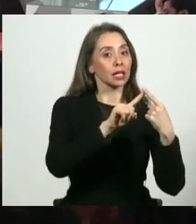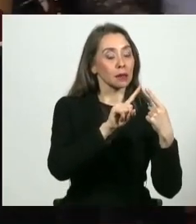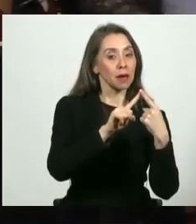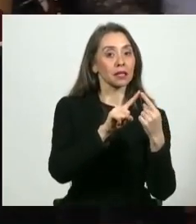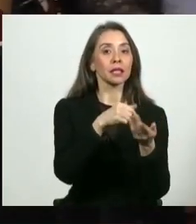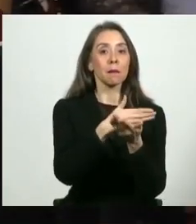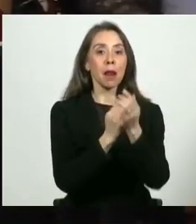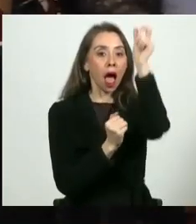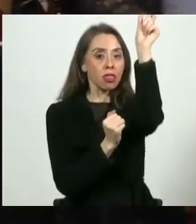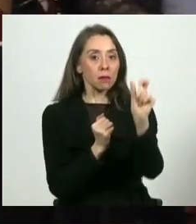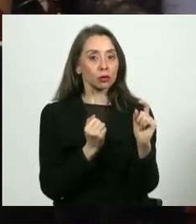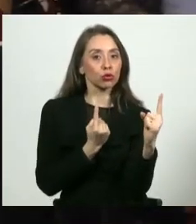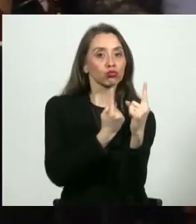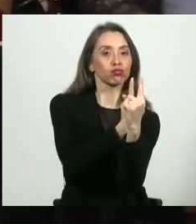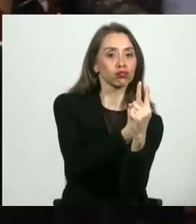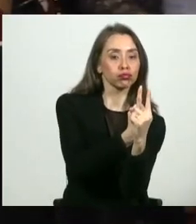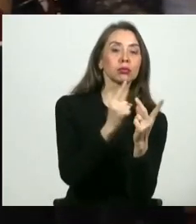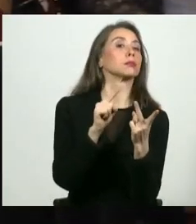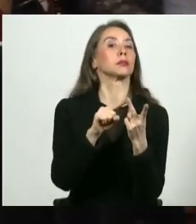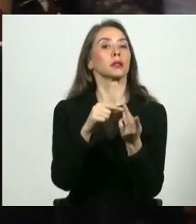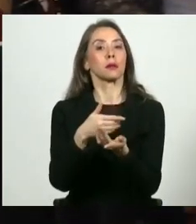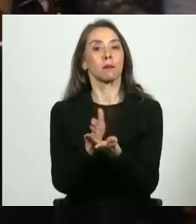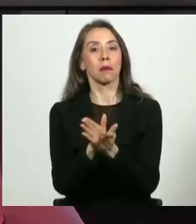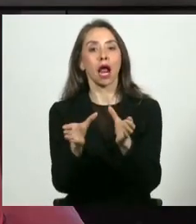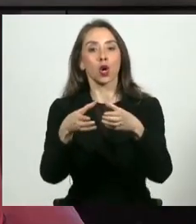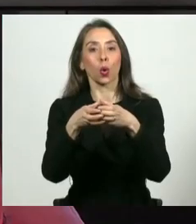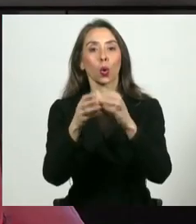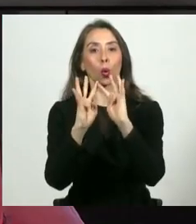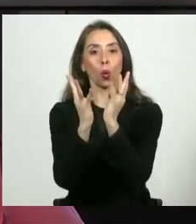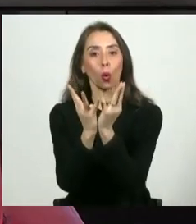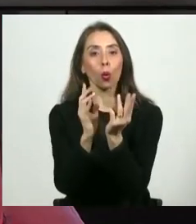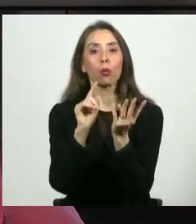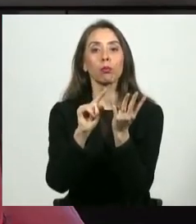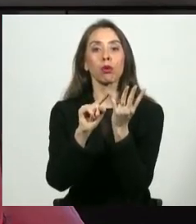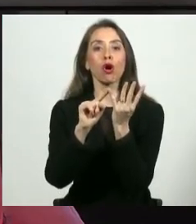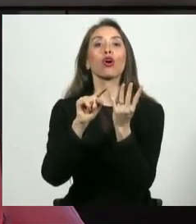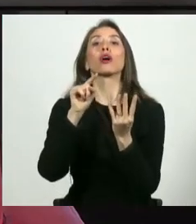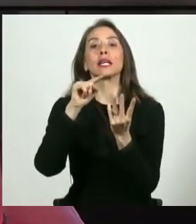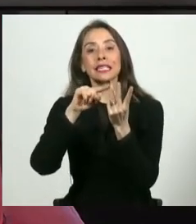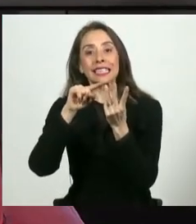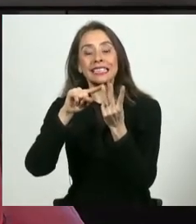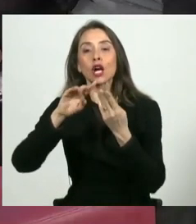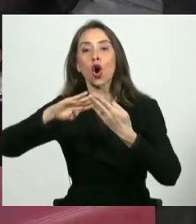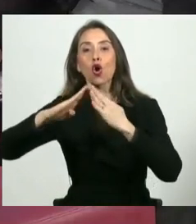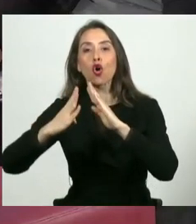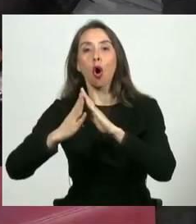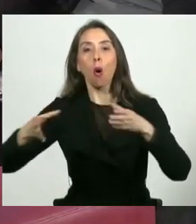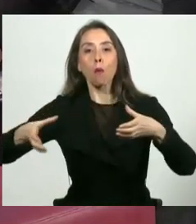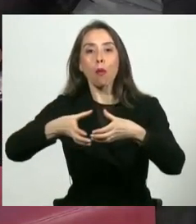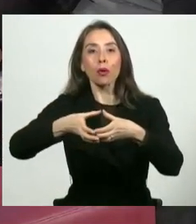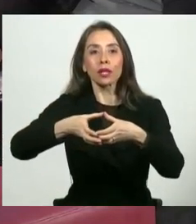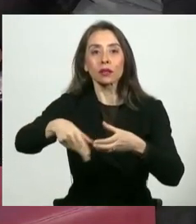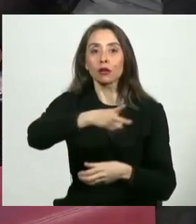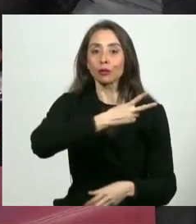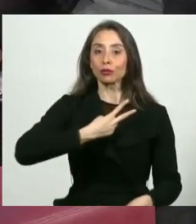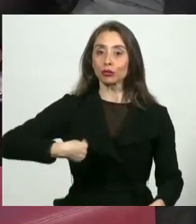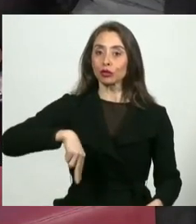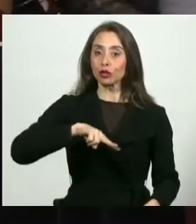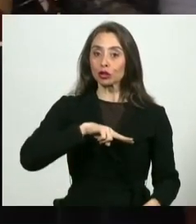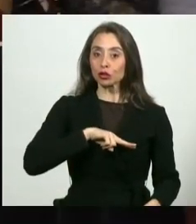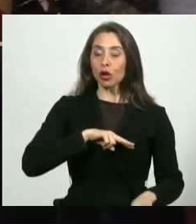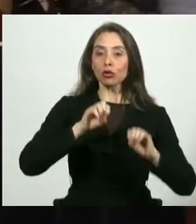planes individuales. Están las estrategias de índole grupal y también las de índole comunitaria, donde efectivamente lo que nosotros buscamos